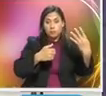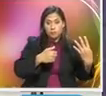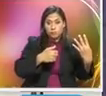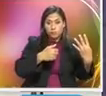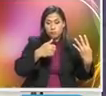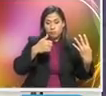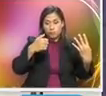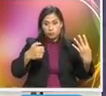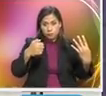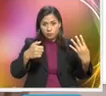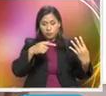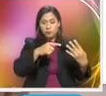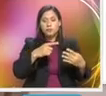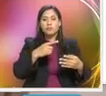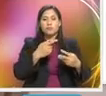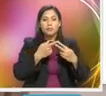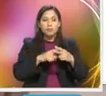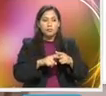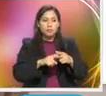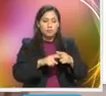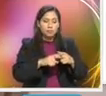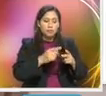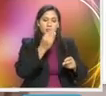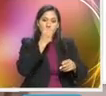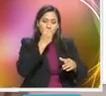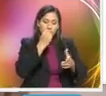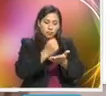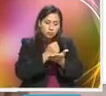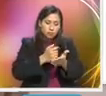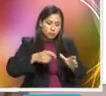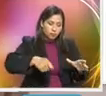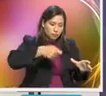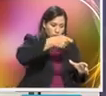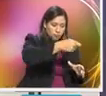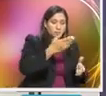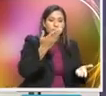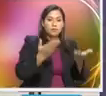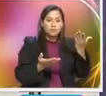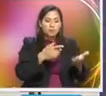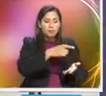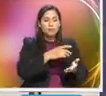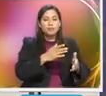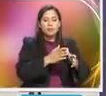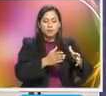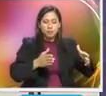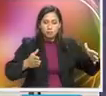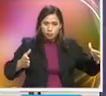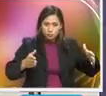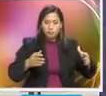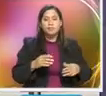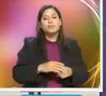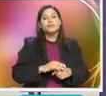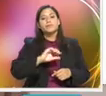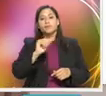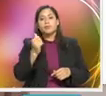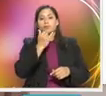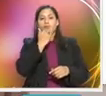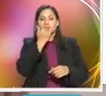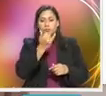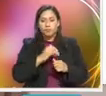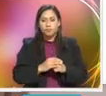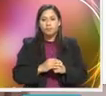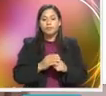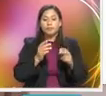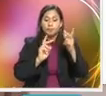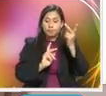se inicia la lactación o introducción de alimentos dependiendo del peso al nacer. Y otro gran error, empezar con